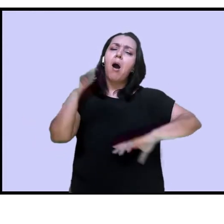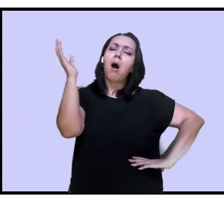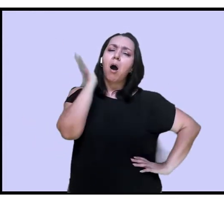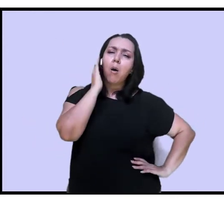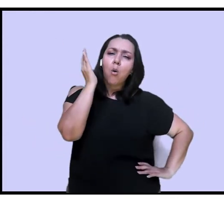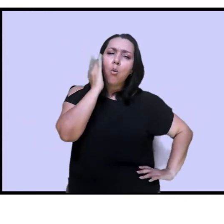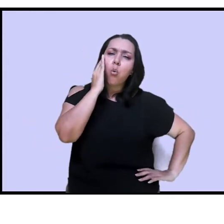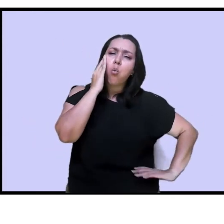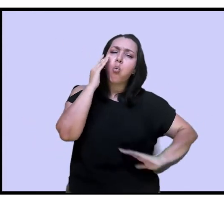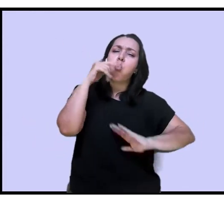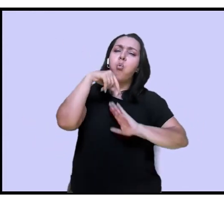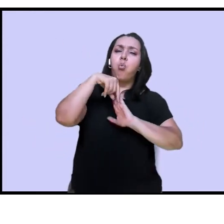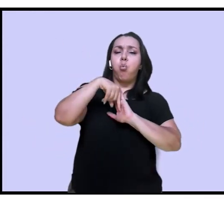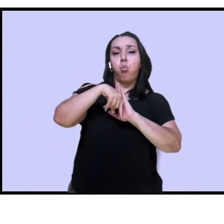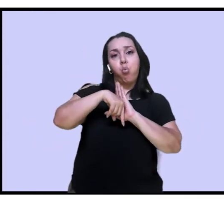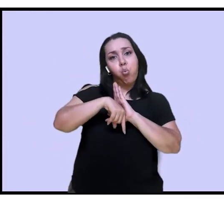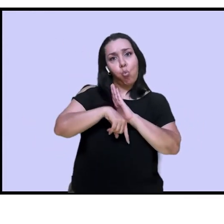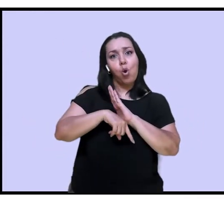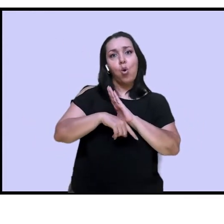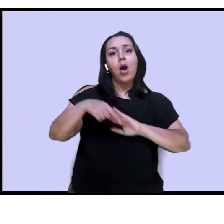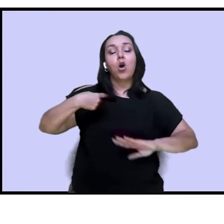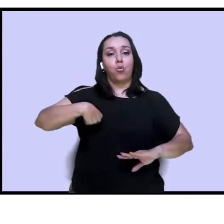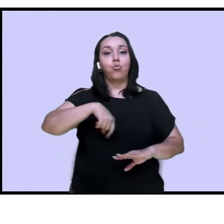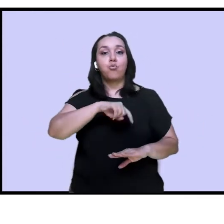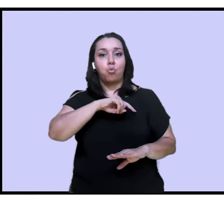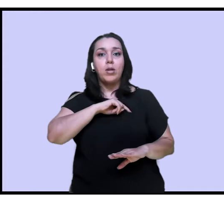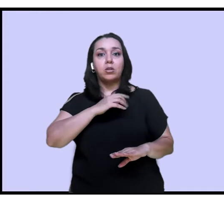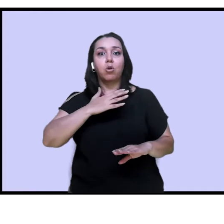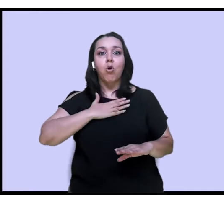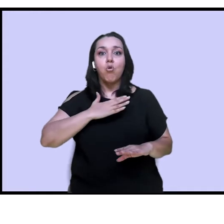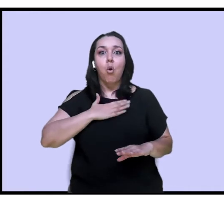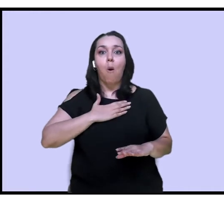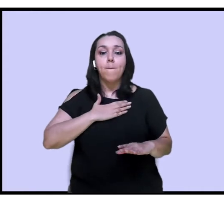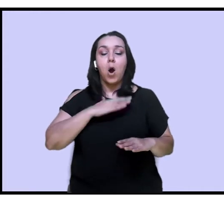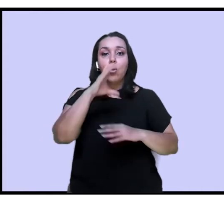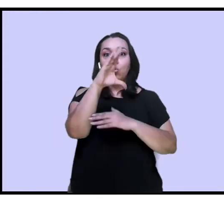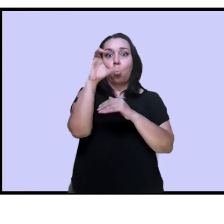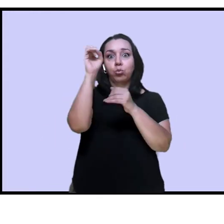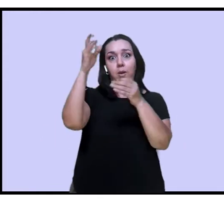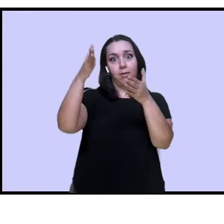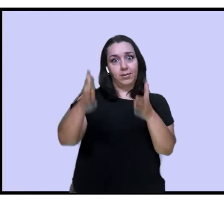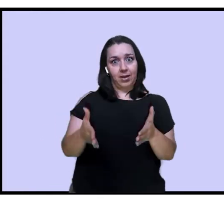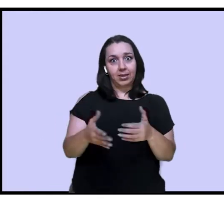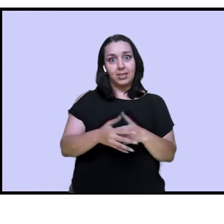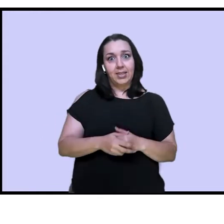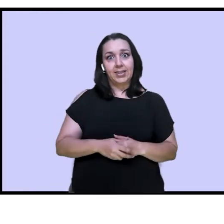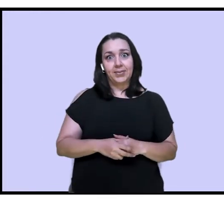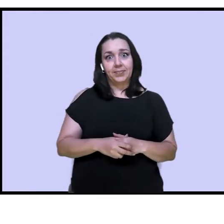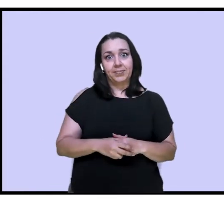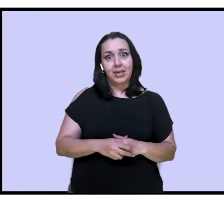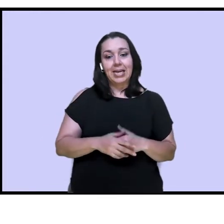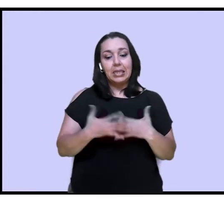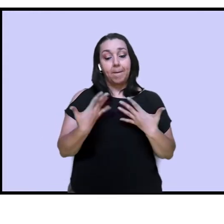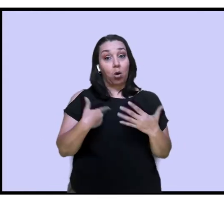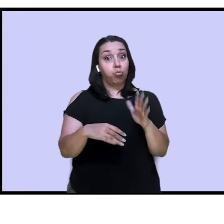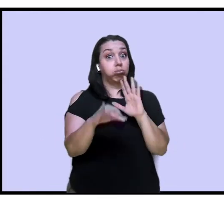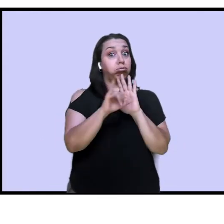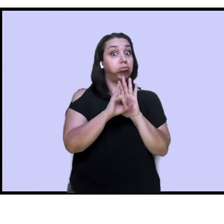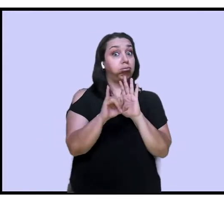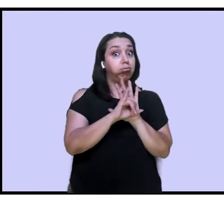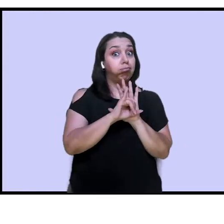del conocimiento profundo, tanto nuestro como identidad costarricense, como de